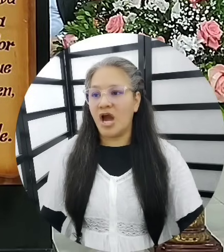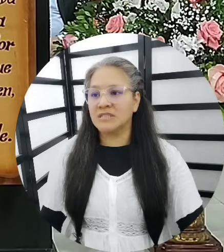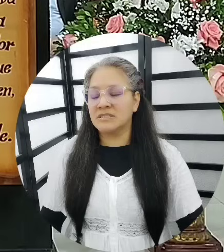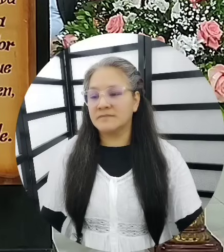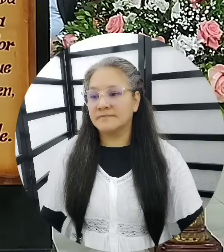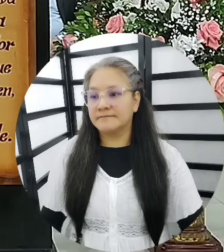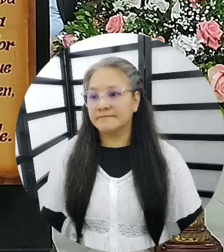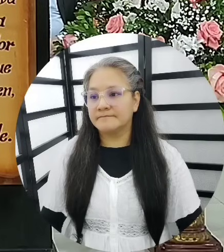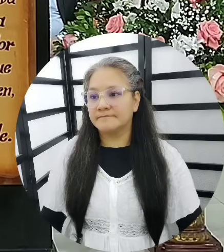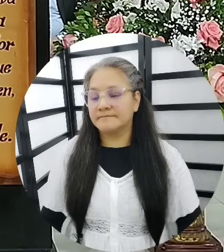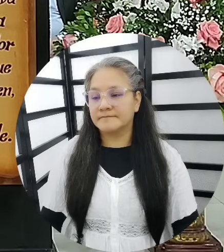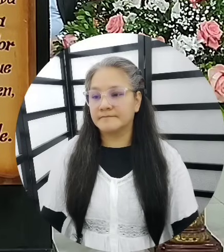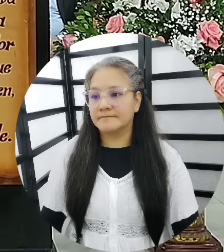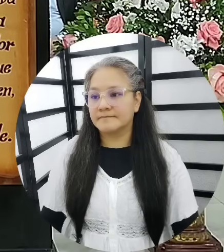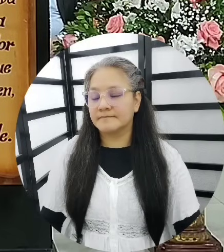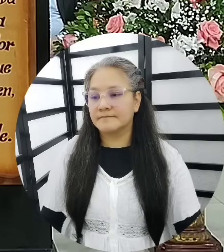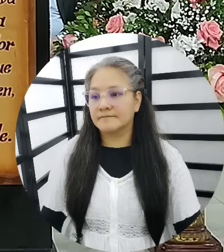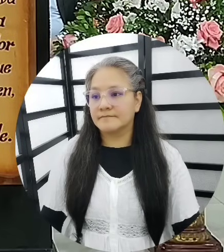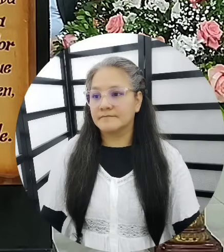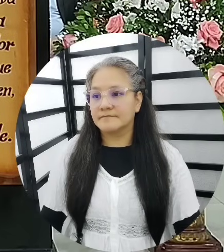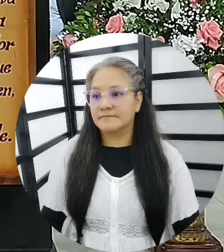Maravilloso el Señor.